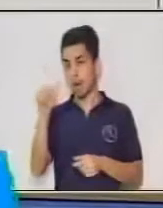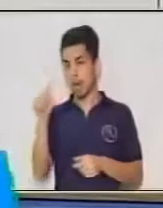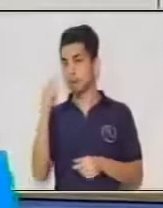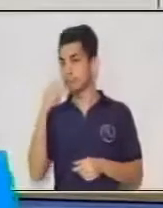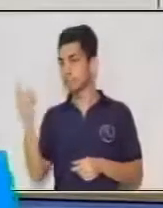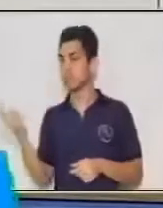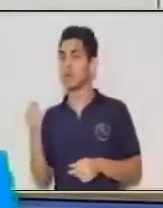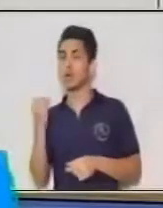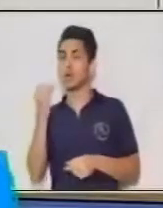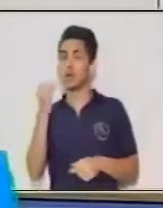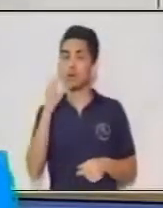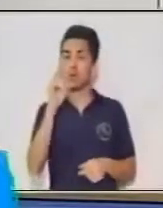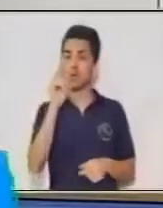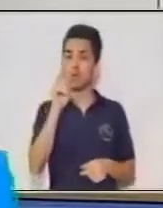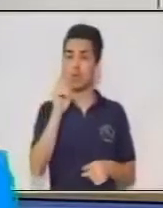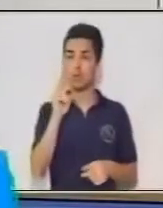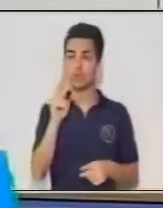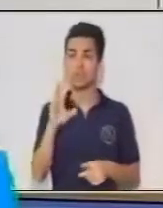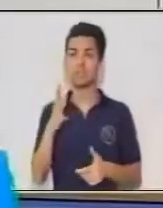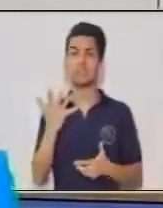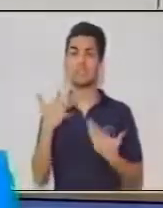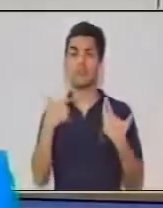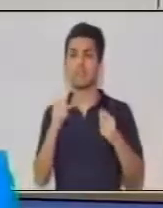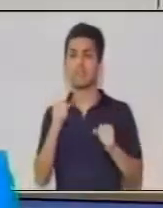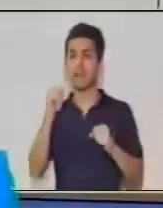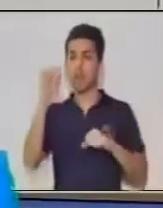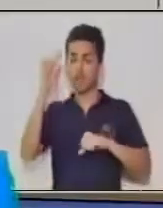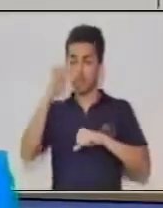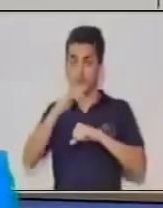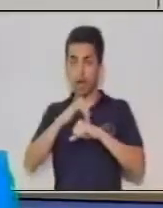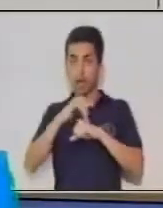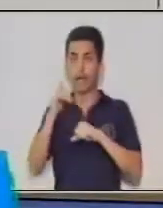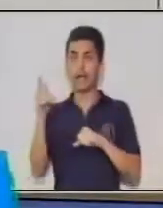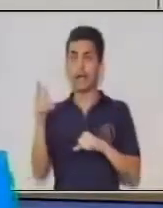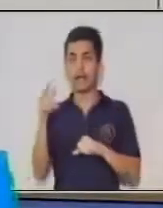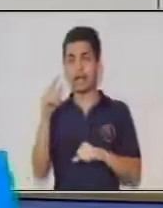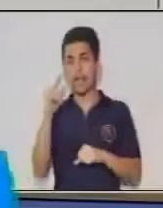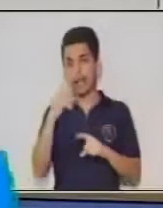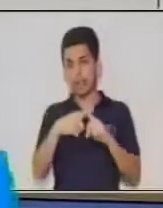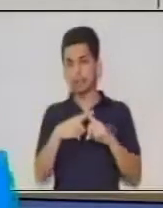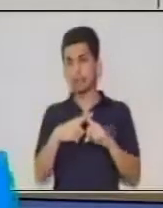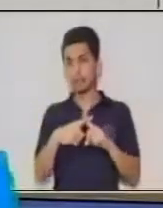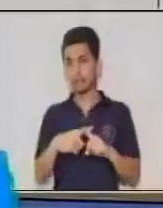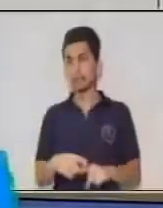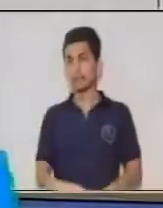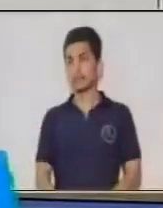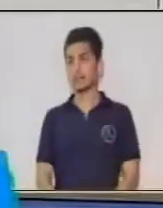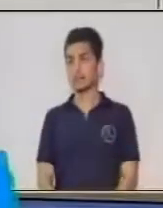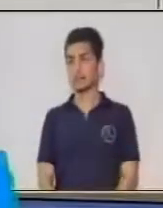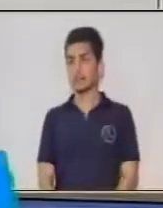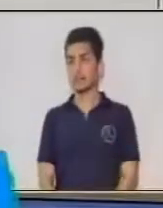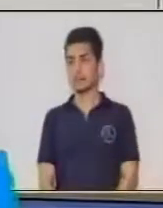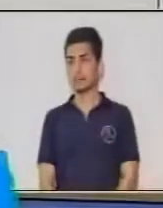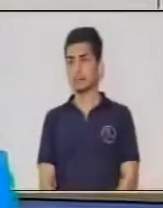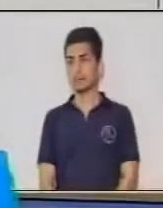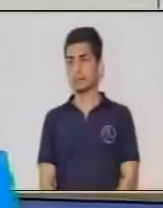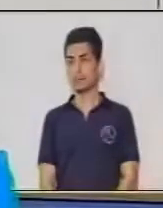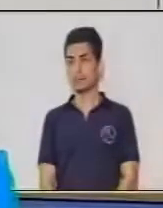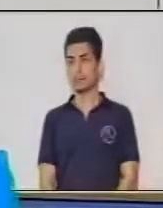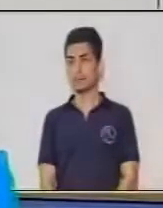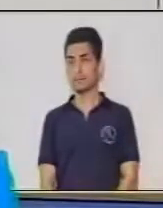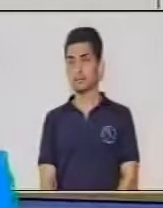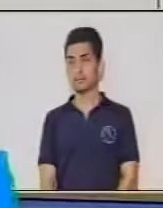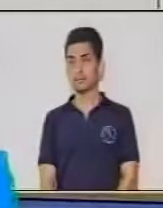2 vamos a pasar tocando al eje X, ¿verdad? Entonces,